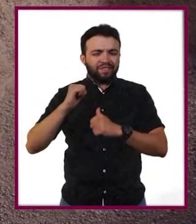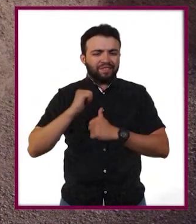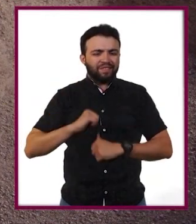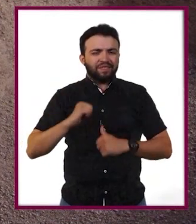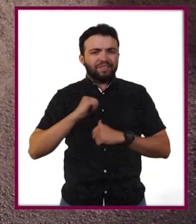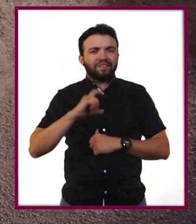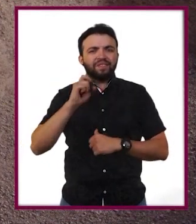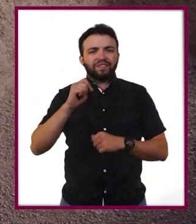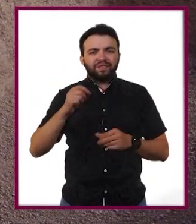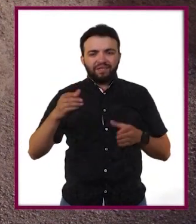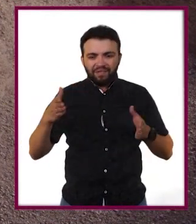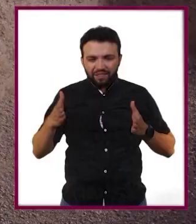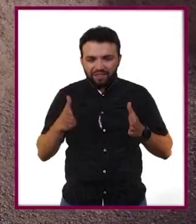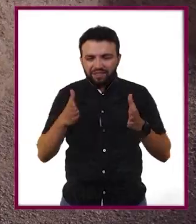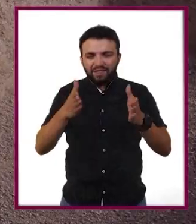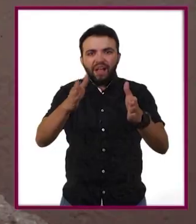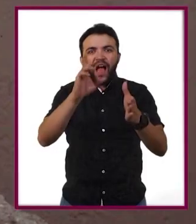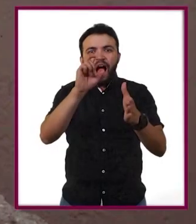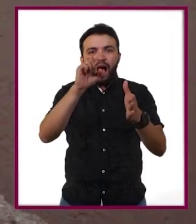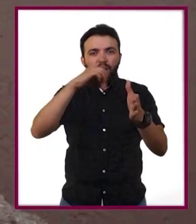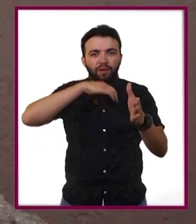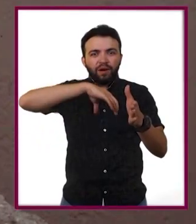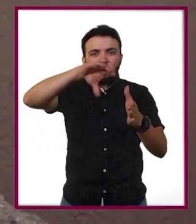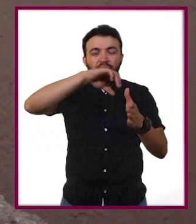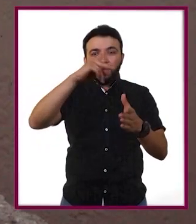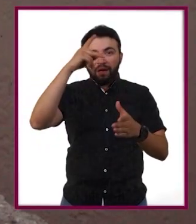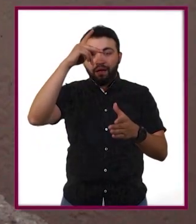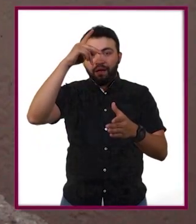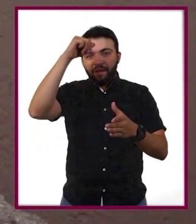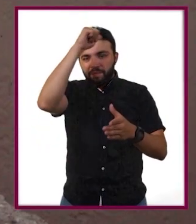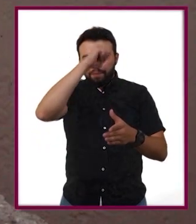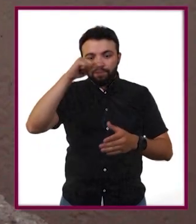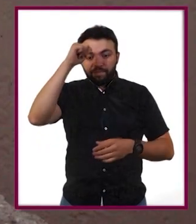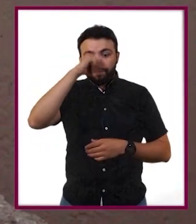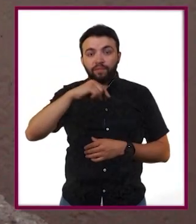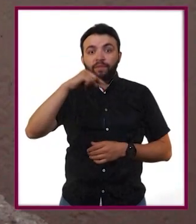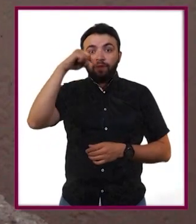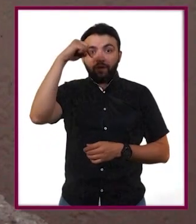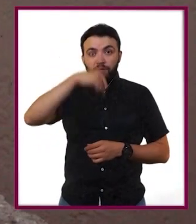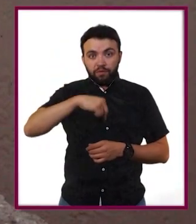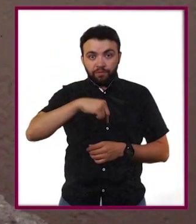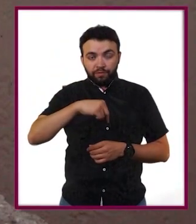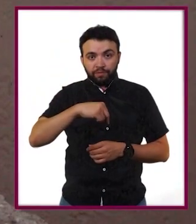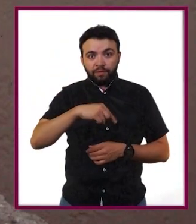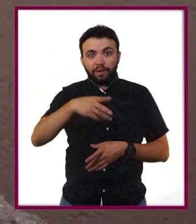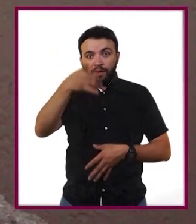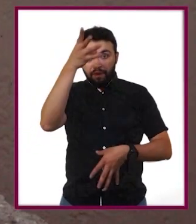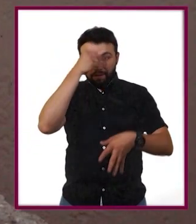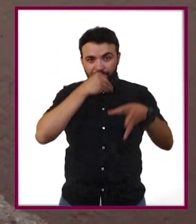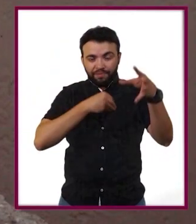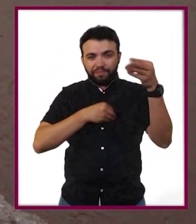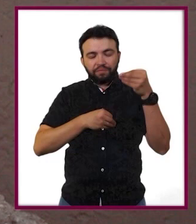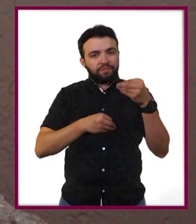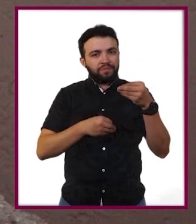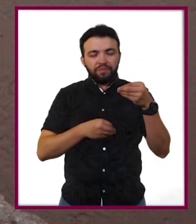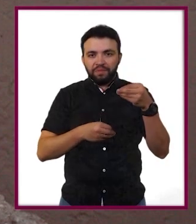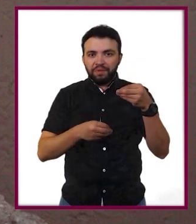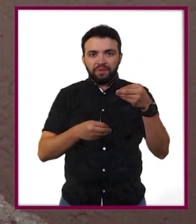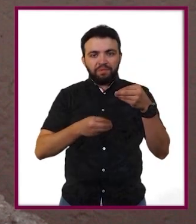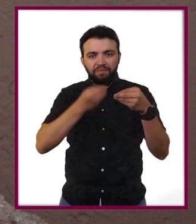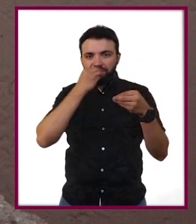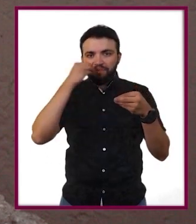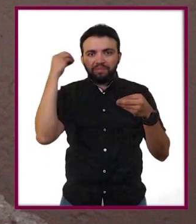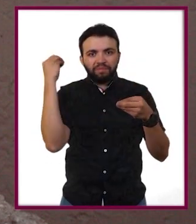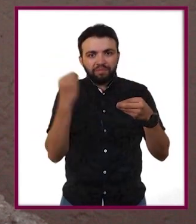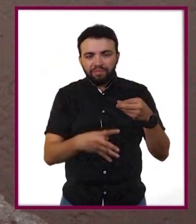del acueducto del Padre Tembleque. Entonces, nuestro programa de hoy estará de lujo, porque vamos a recorrer parte del